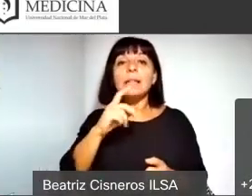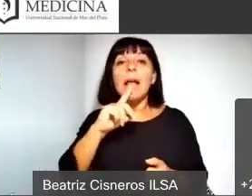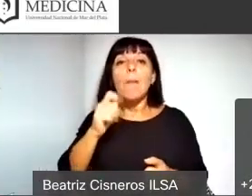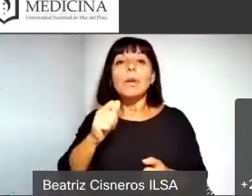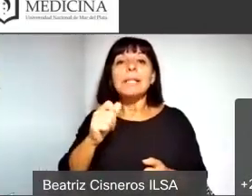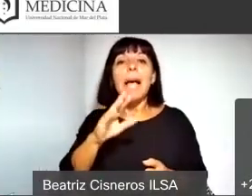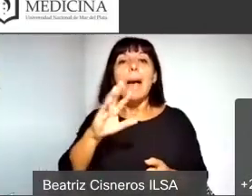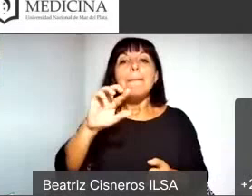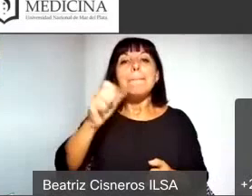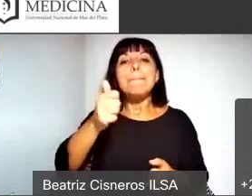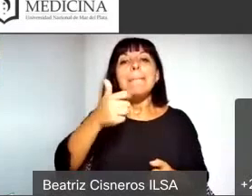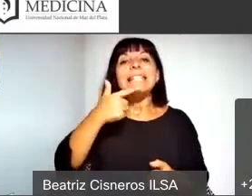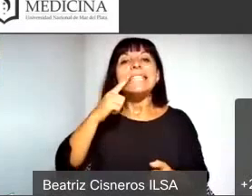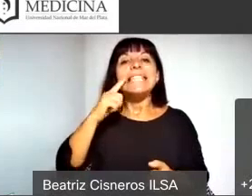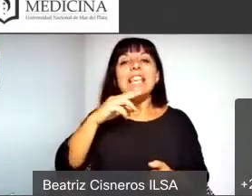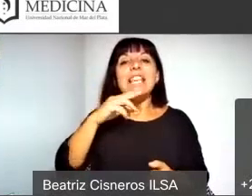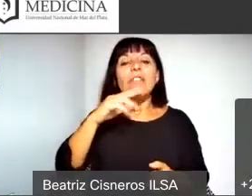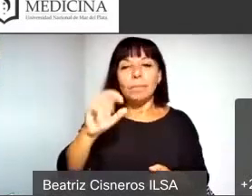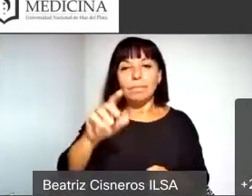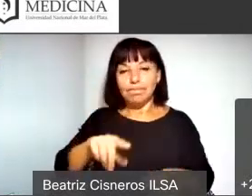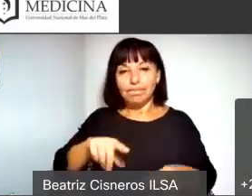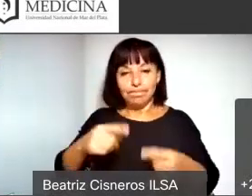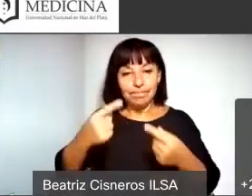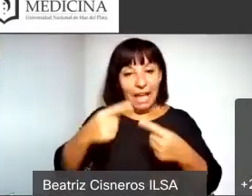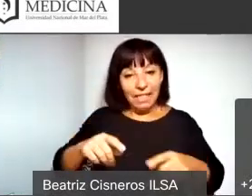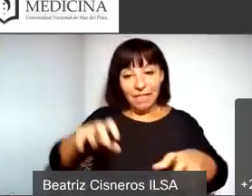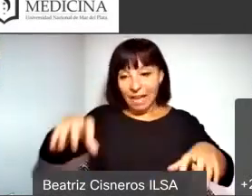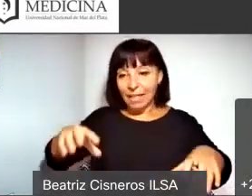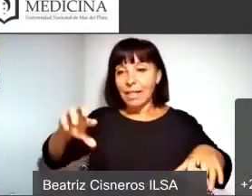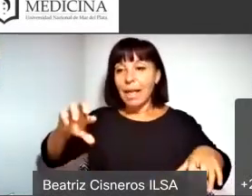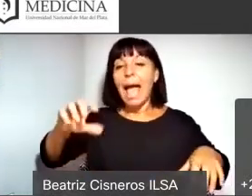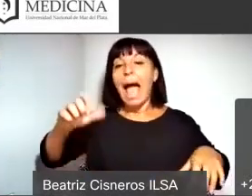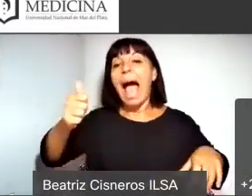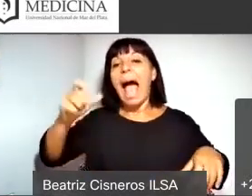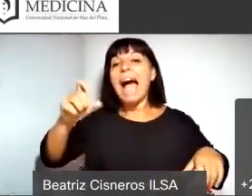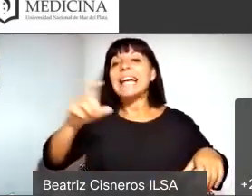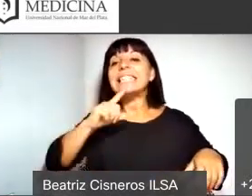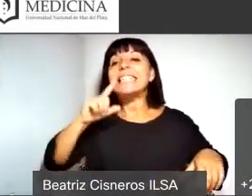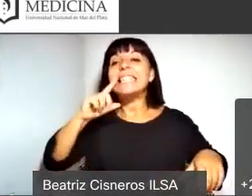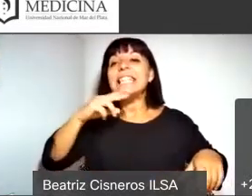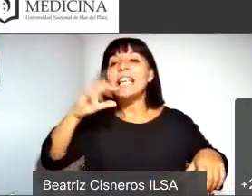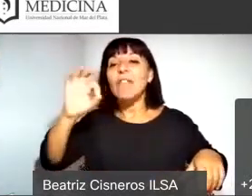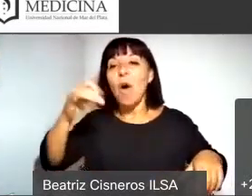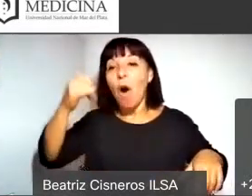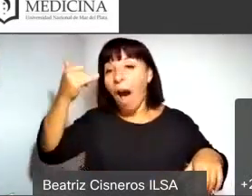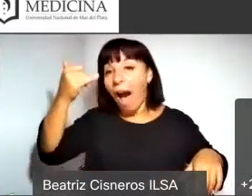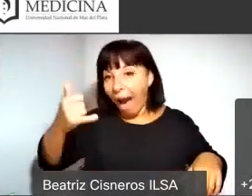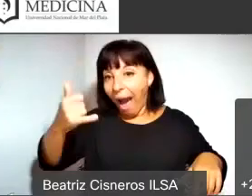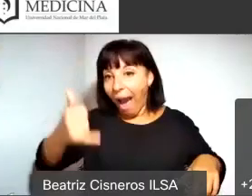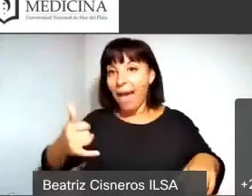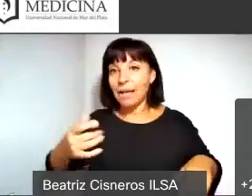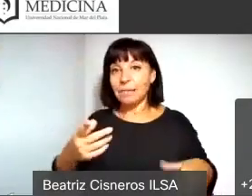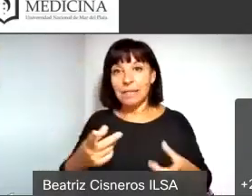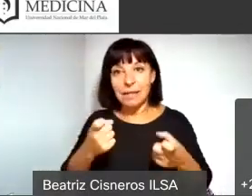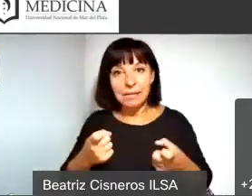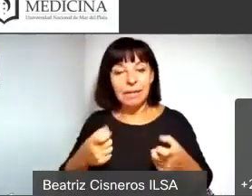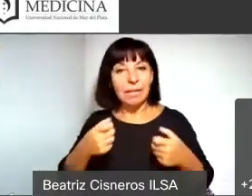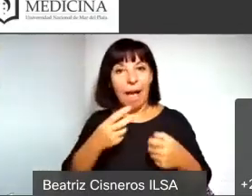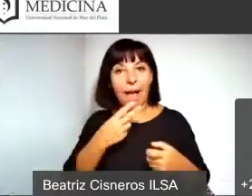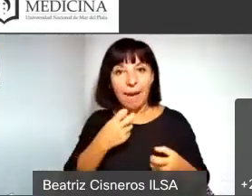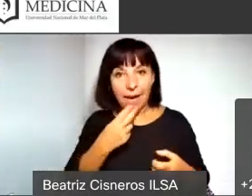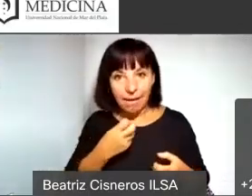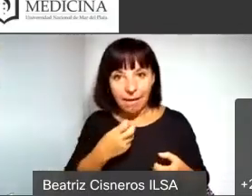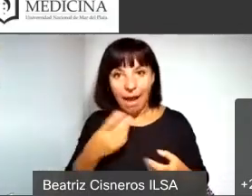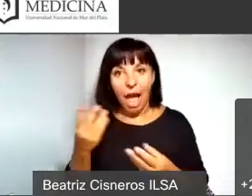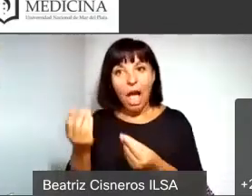ver después, a continuación, implica un gasto energético. Hay consumo de energía y las sustancias se